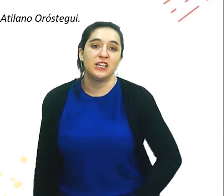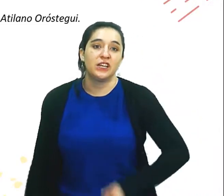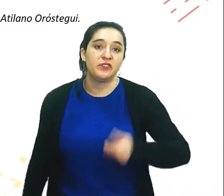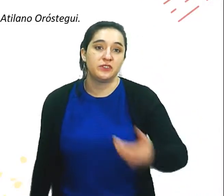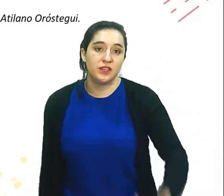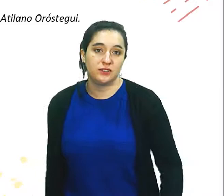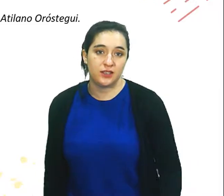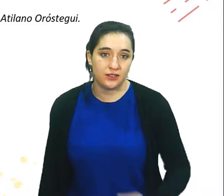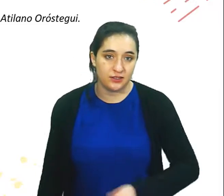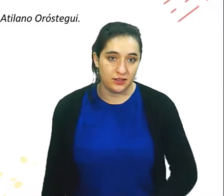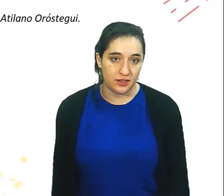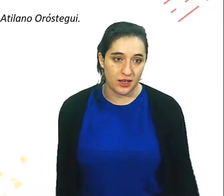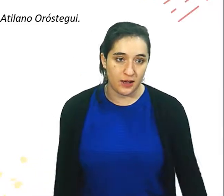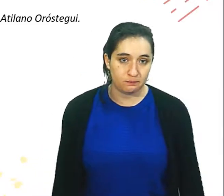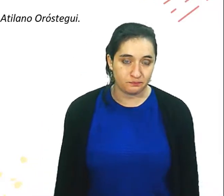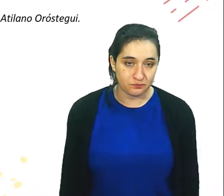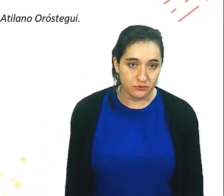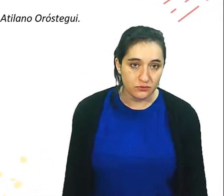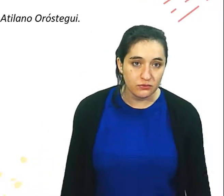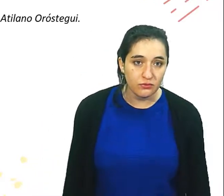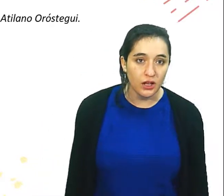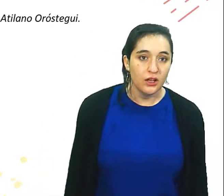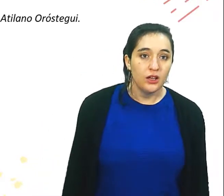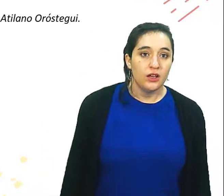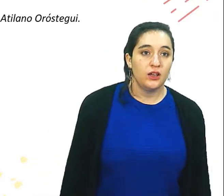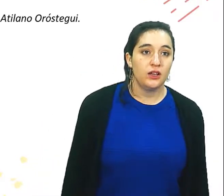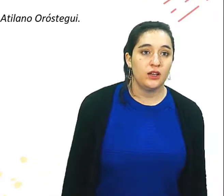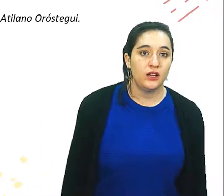gran ineficiencia que existía